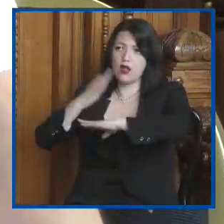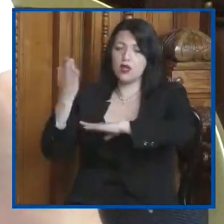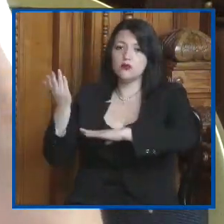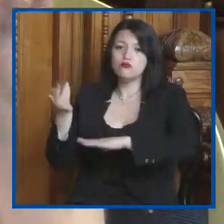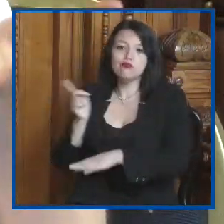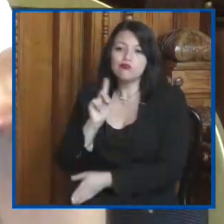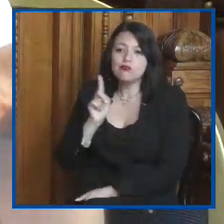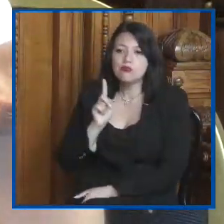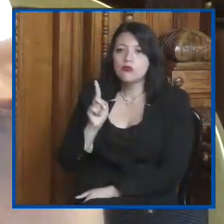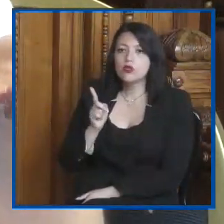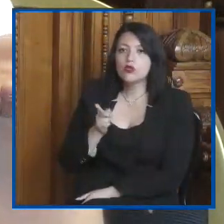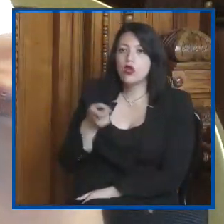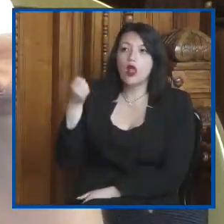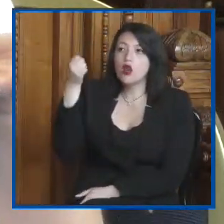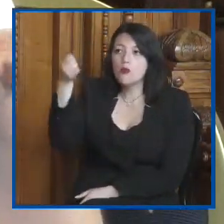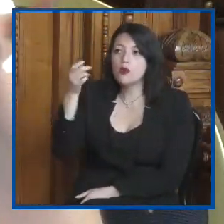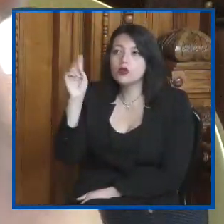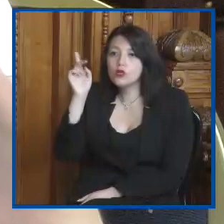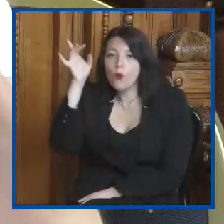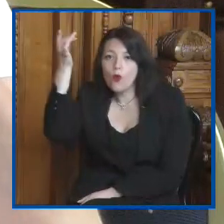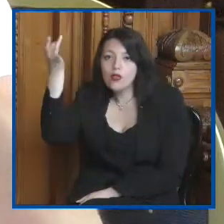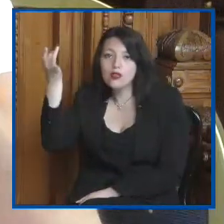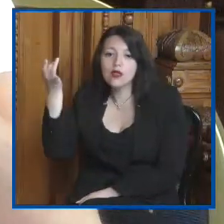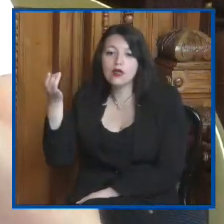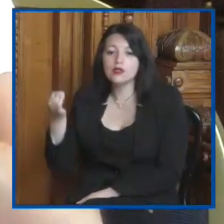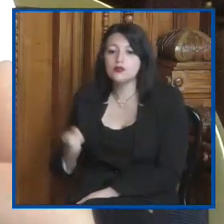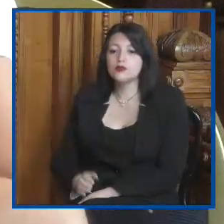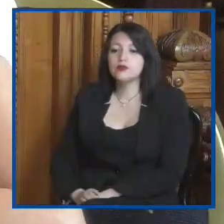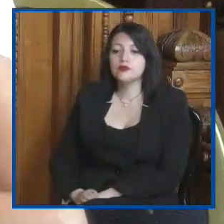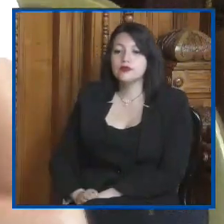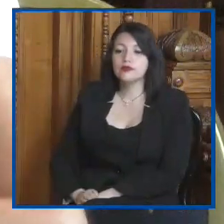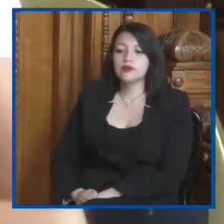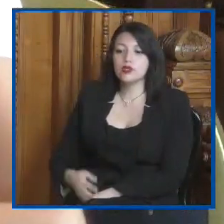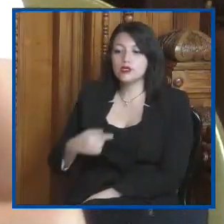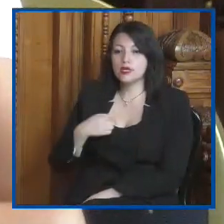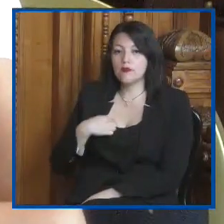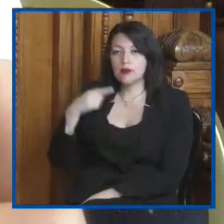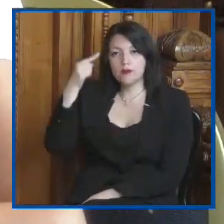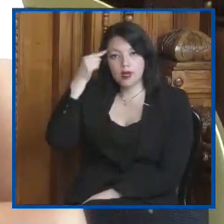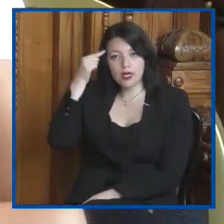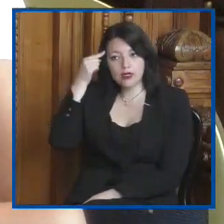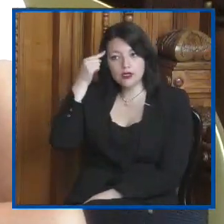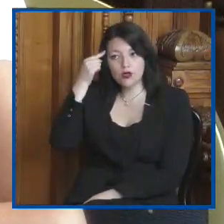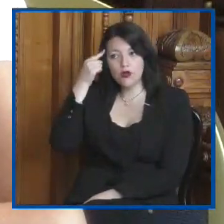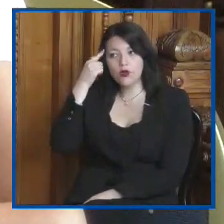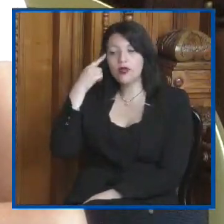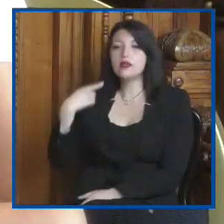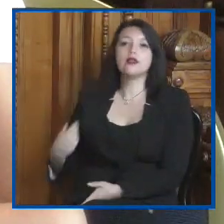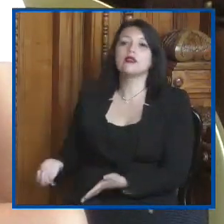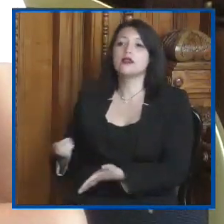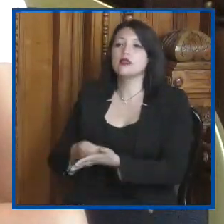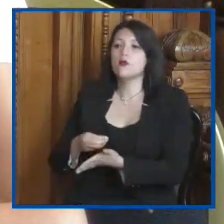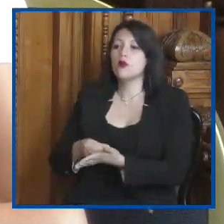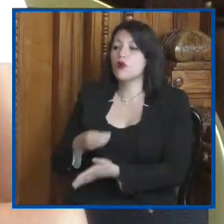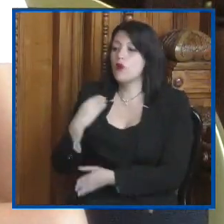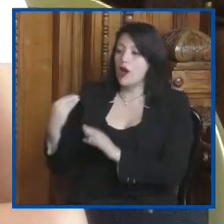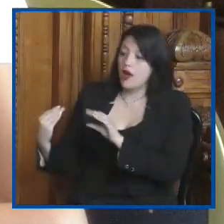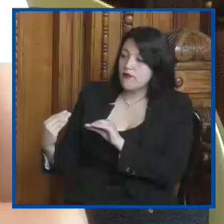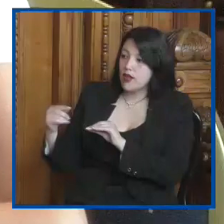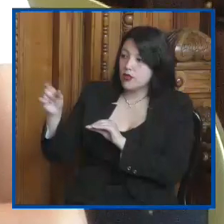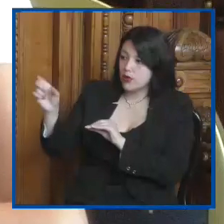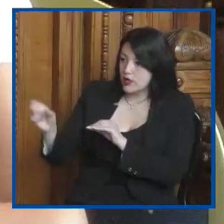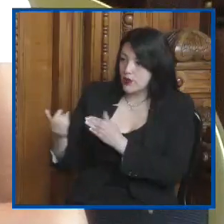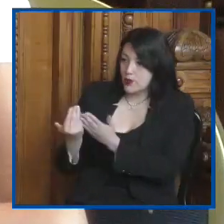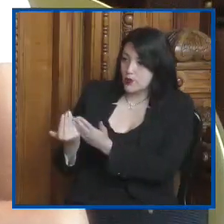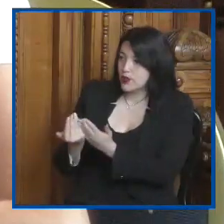la rompió porque no se dio cuenta. Entonces yo siempre me hago la idea de que le estamos hablando a un alumno de la facultad